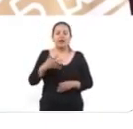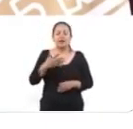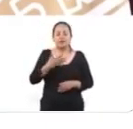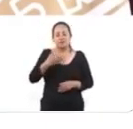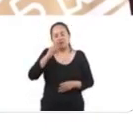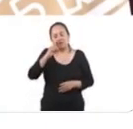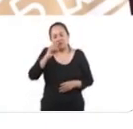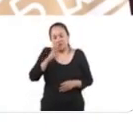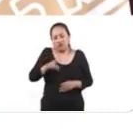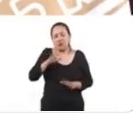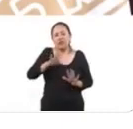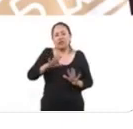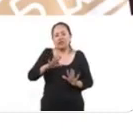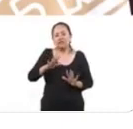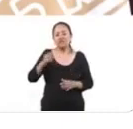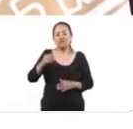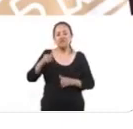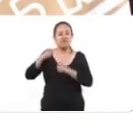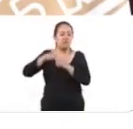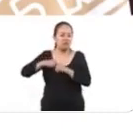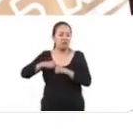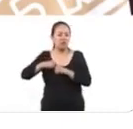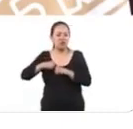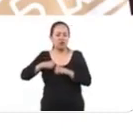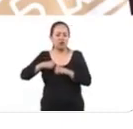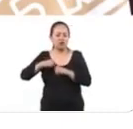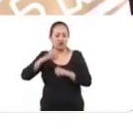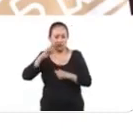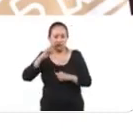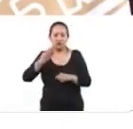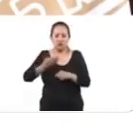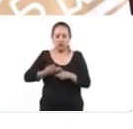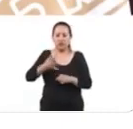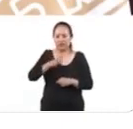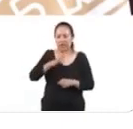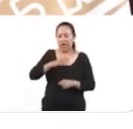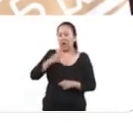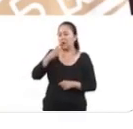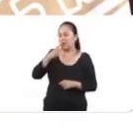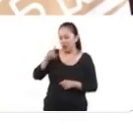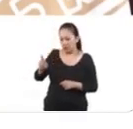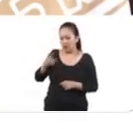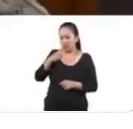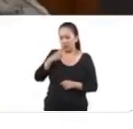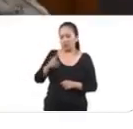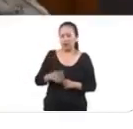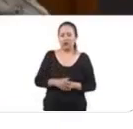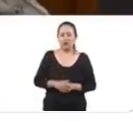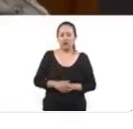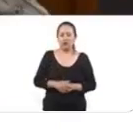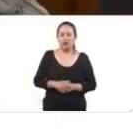de la autoridad responsable si hay la queja o la presentación de la denuncia.